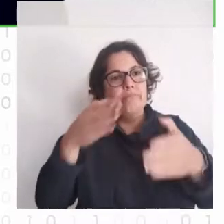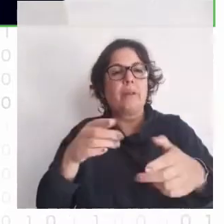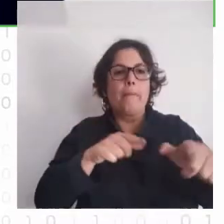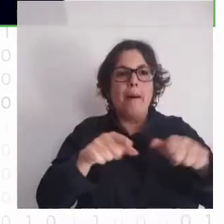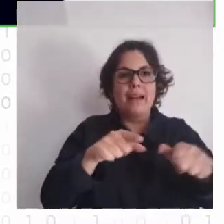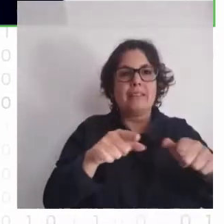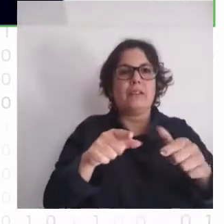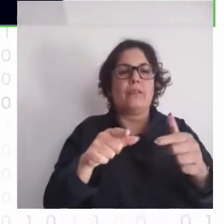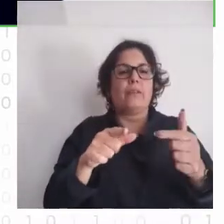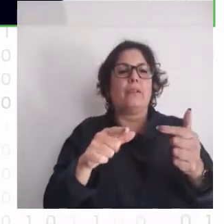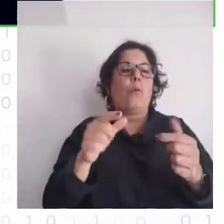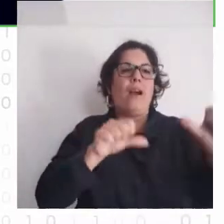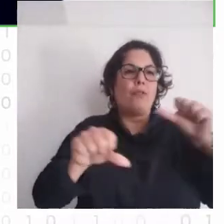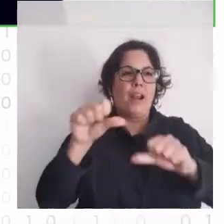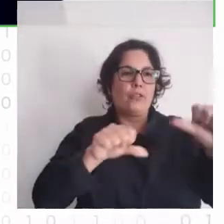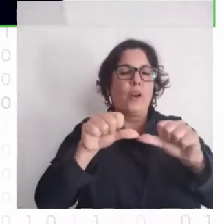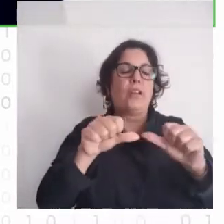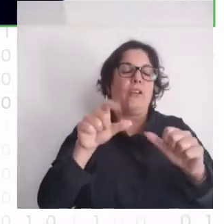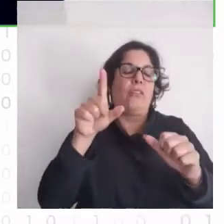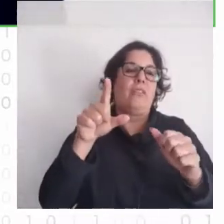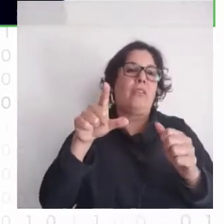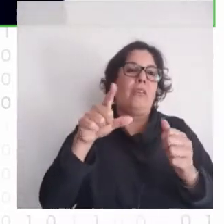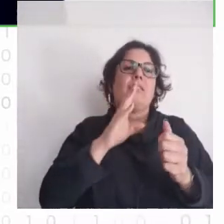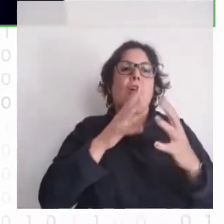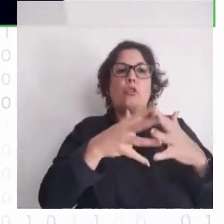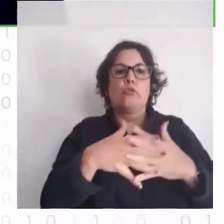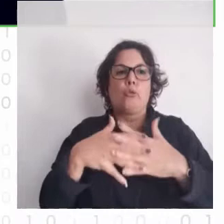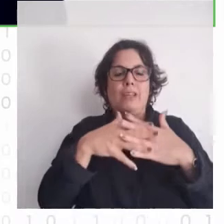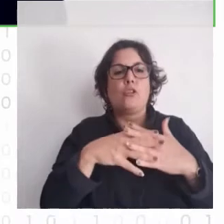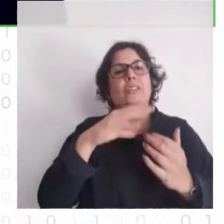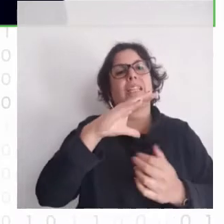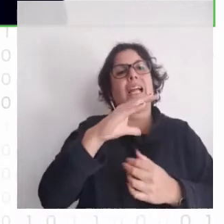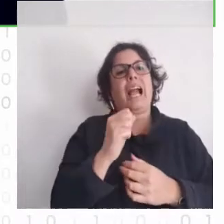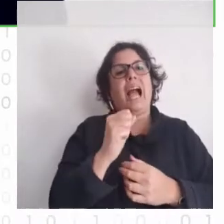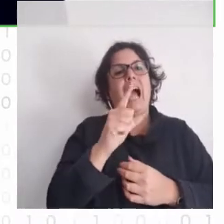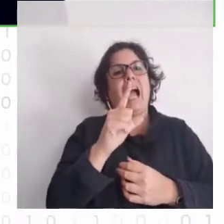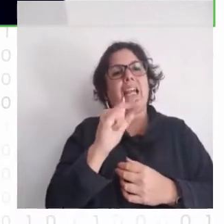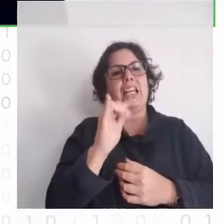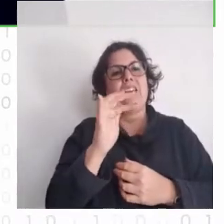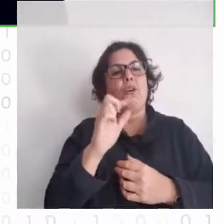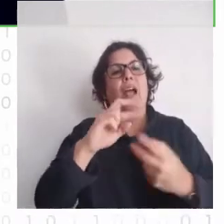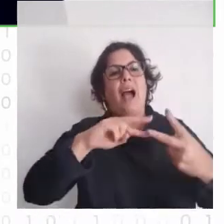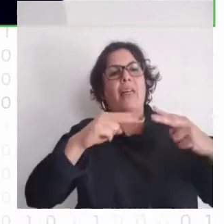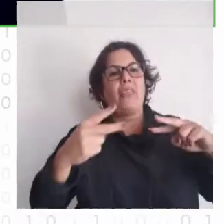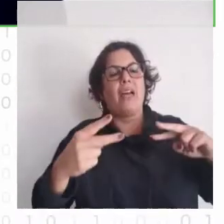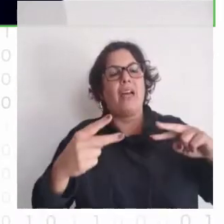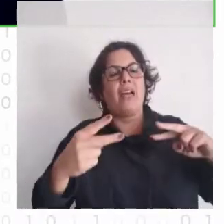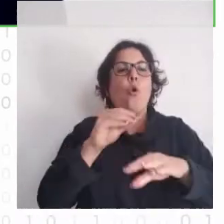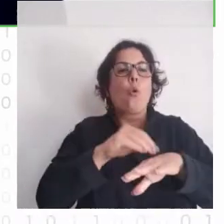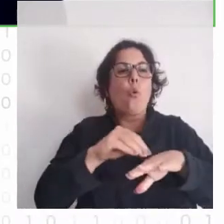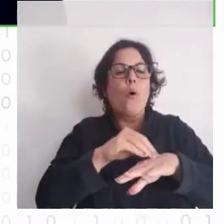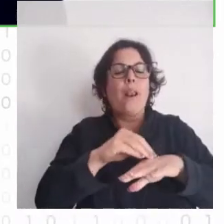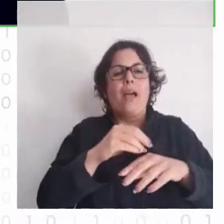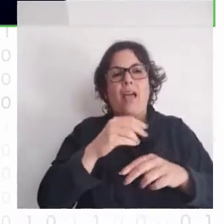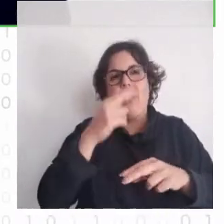The Jackson Laboratory en California. Hoy nos presenta su proyecto del ADN a la cura de enfermedades.